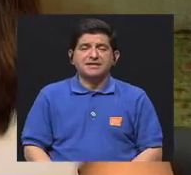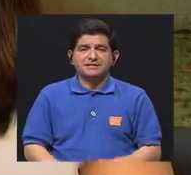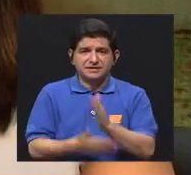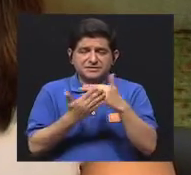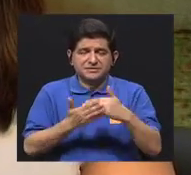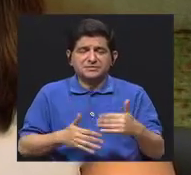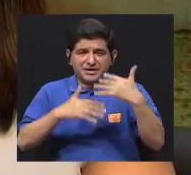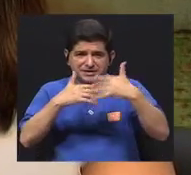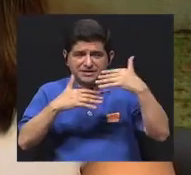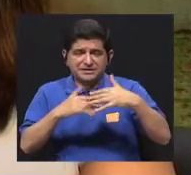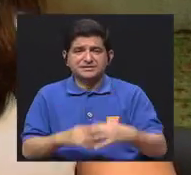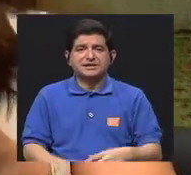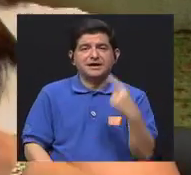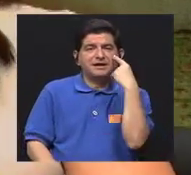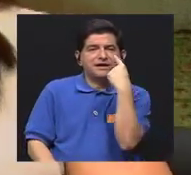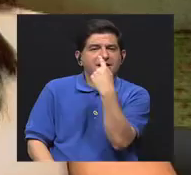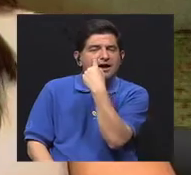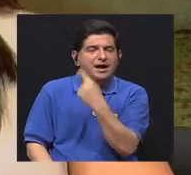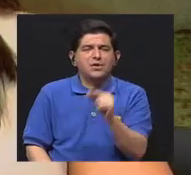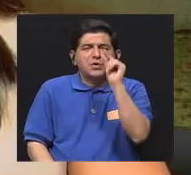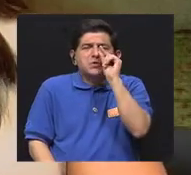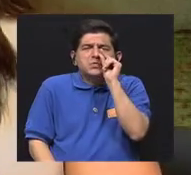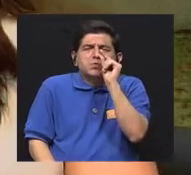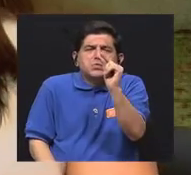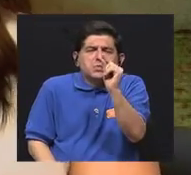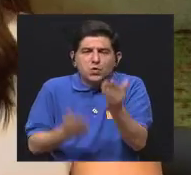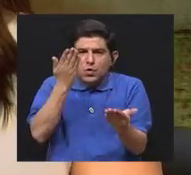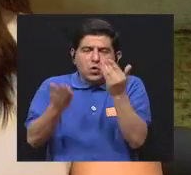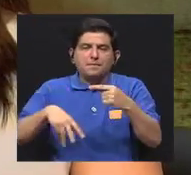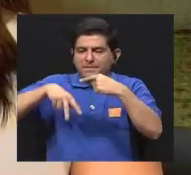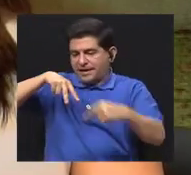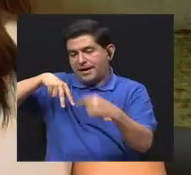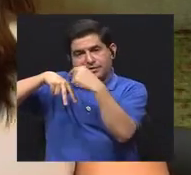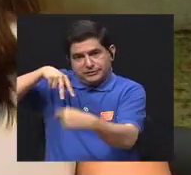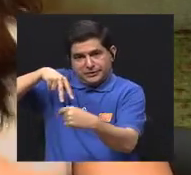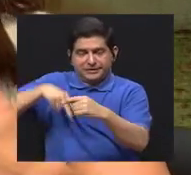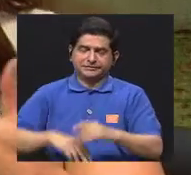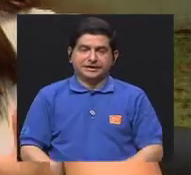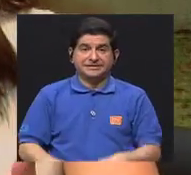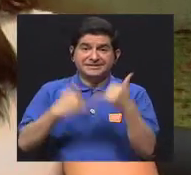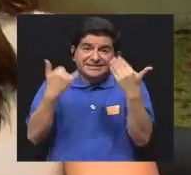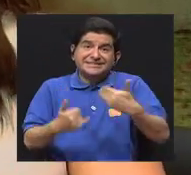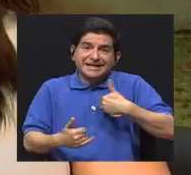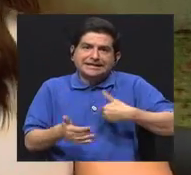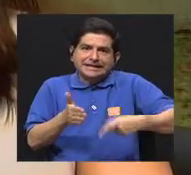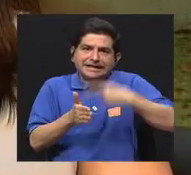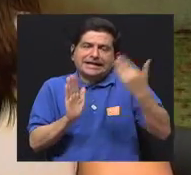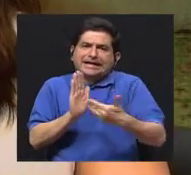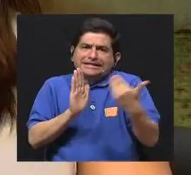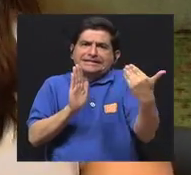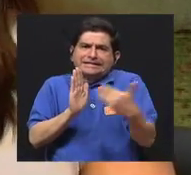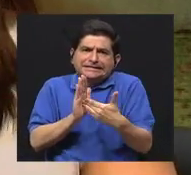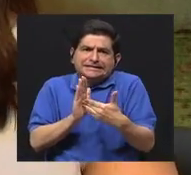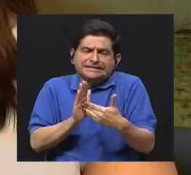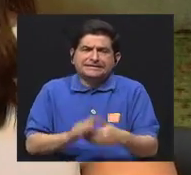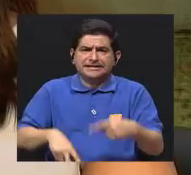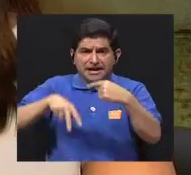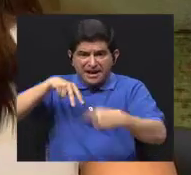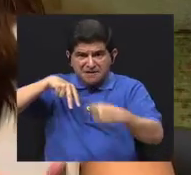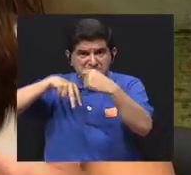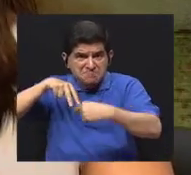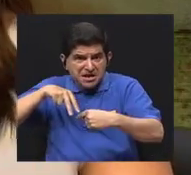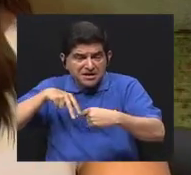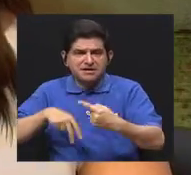van al ojo son muchísimo más pequeños que los que van a las piernas. Entonces, cuando ya tenemos a veces daño en miembros inferiores,